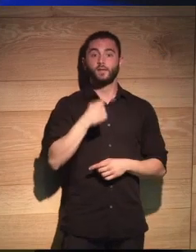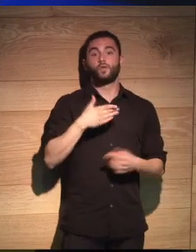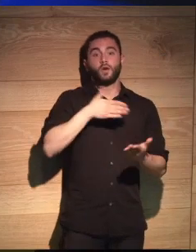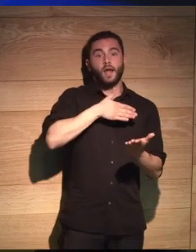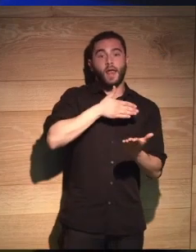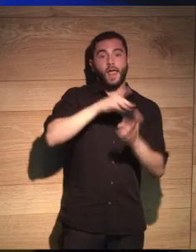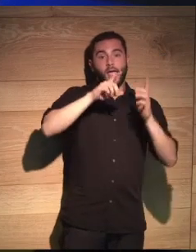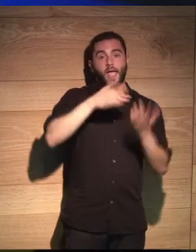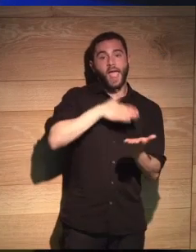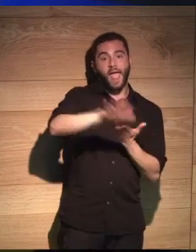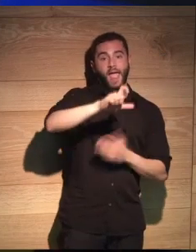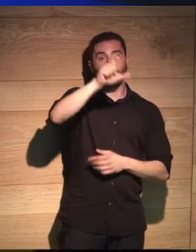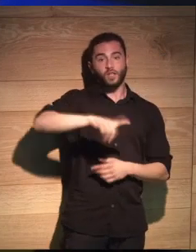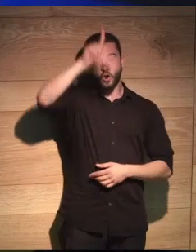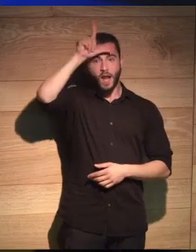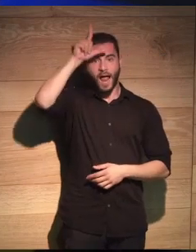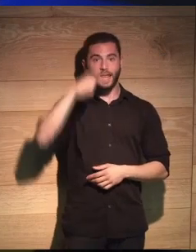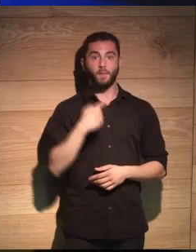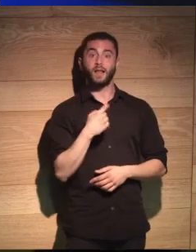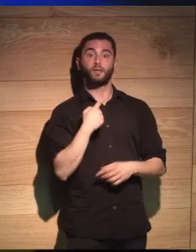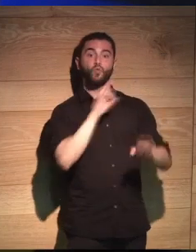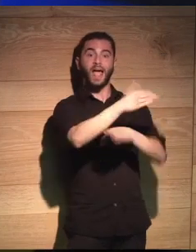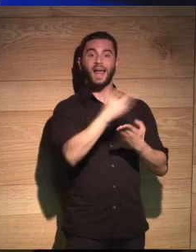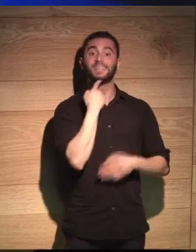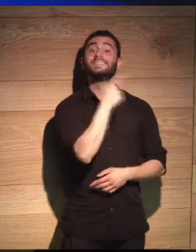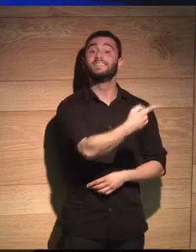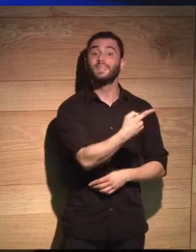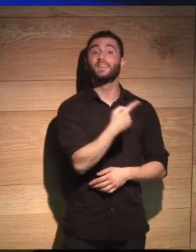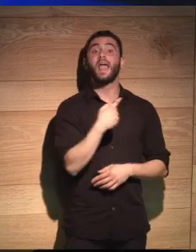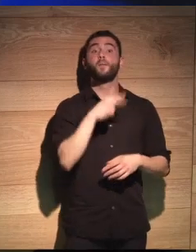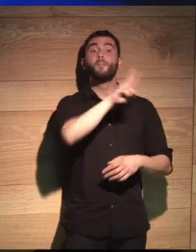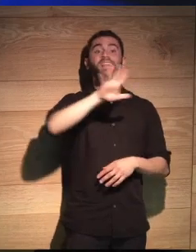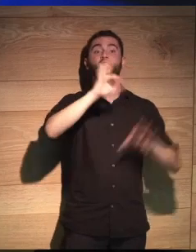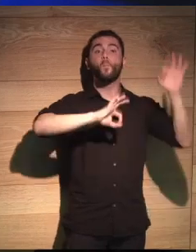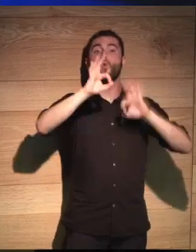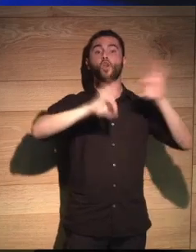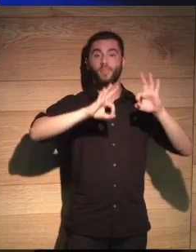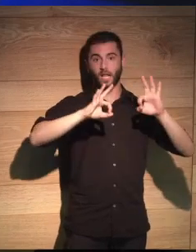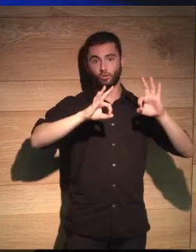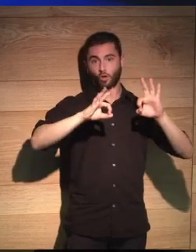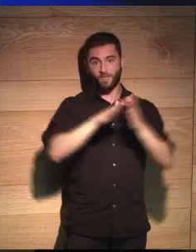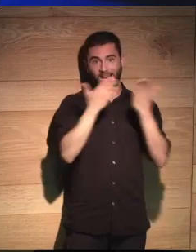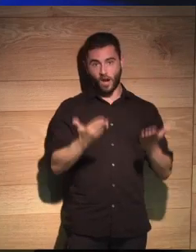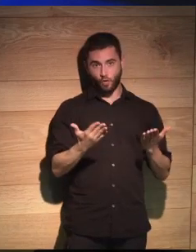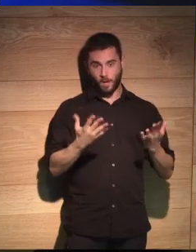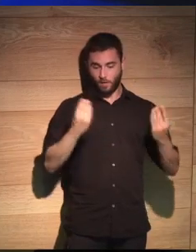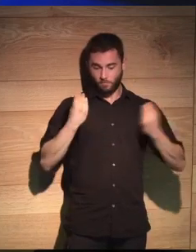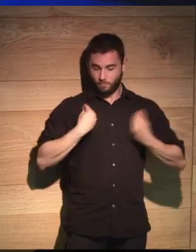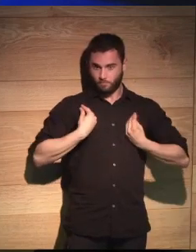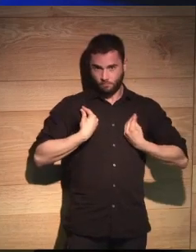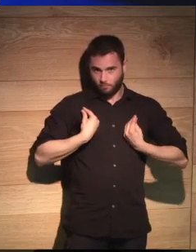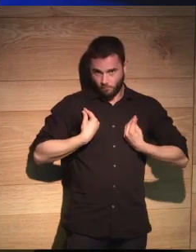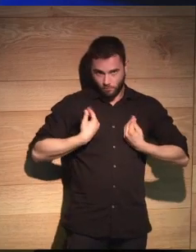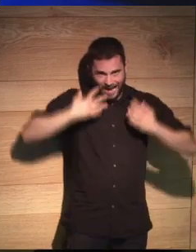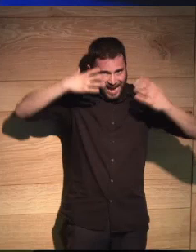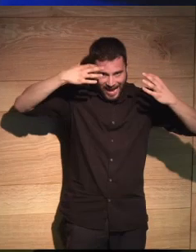alemán, que más o menos el 25% de la novela es autobiográfica o real. Y el resto es